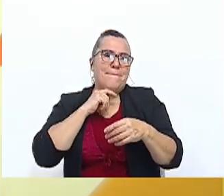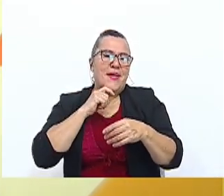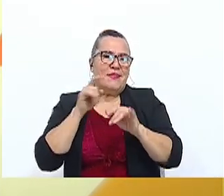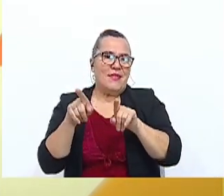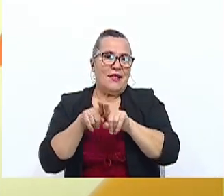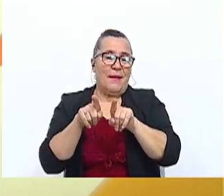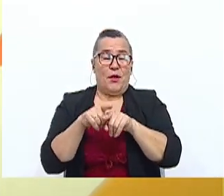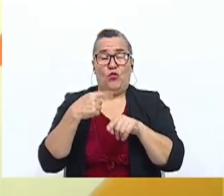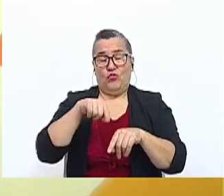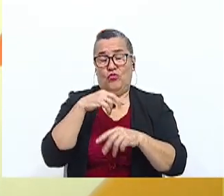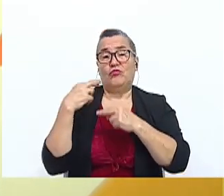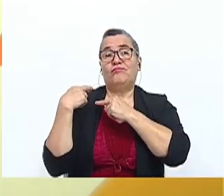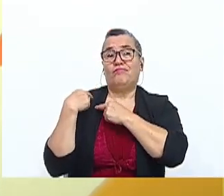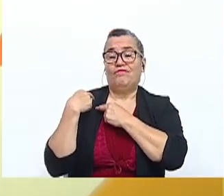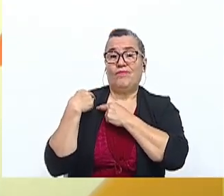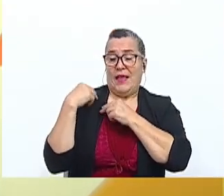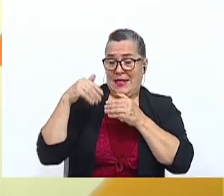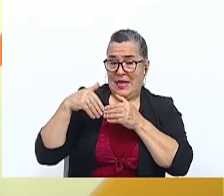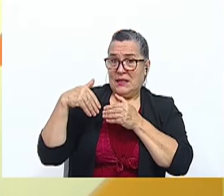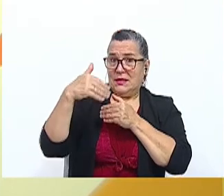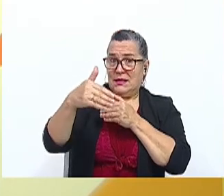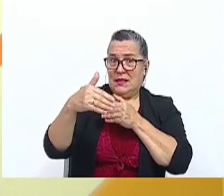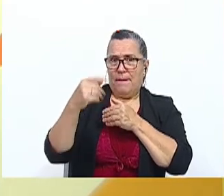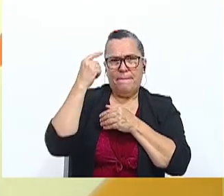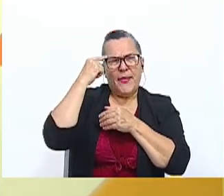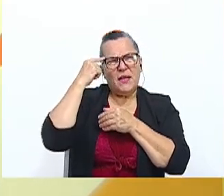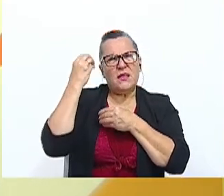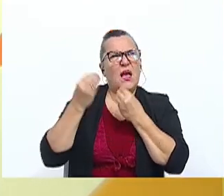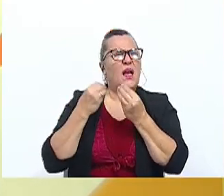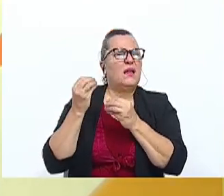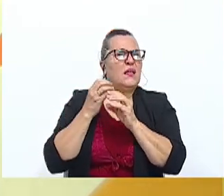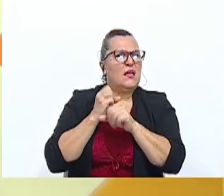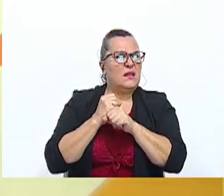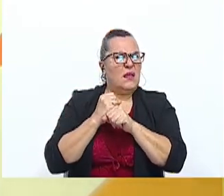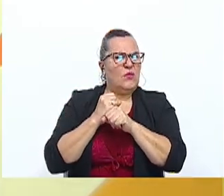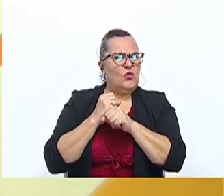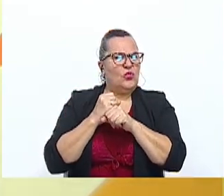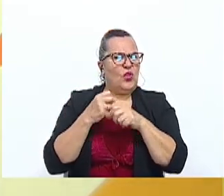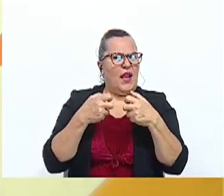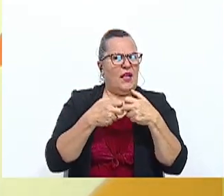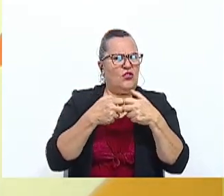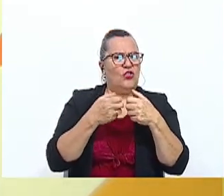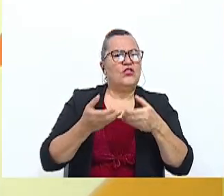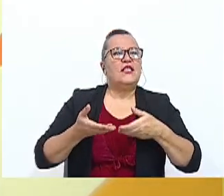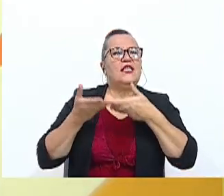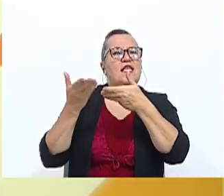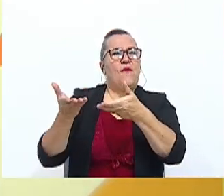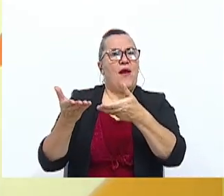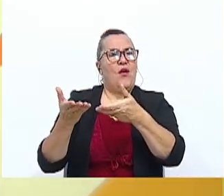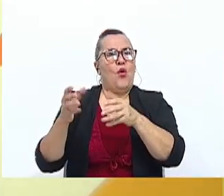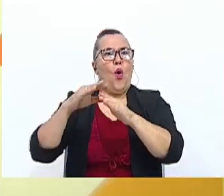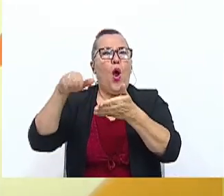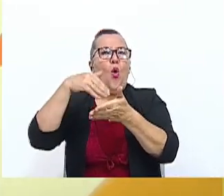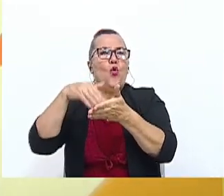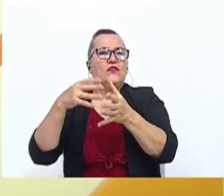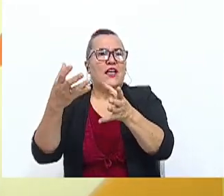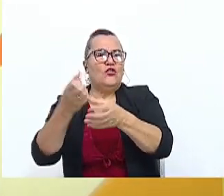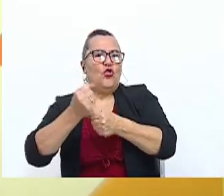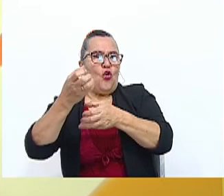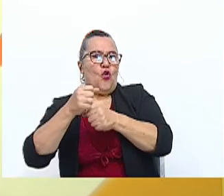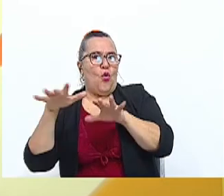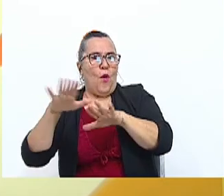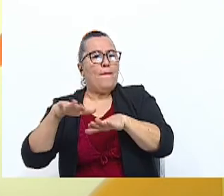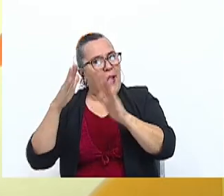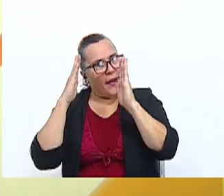después de esta clase, no olviden pensar qué vamos a hacer con esos artículos electrónicos y llevarlos a un centro de acopio para que le den el tratamiento que